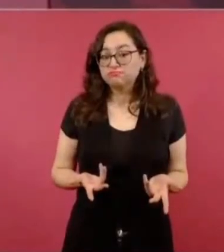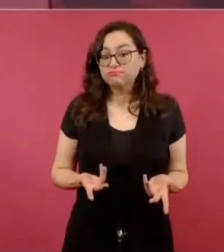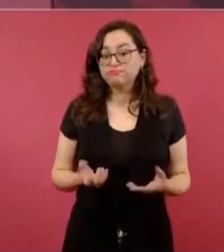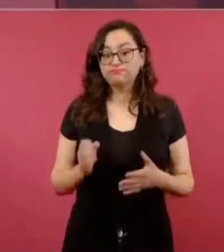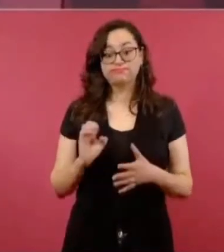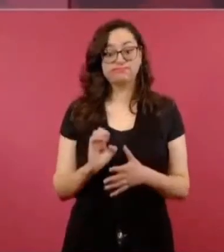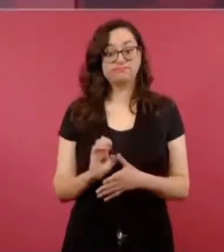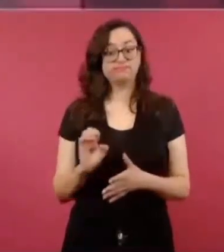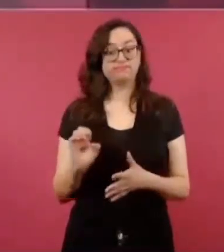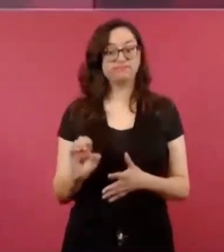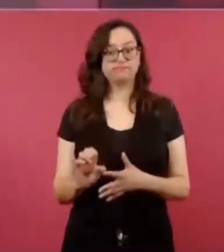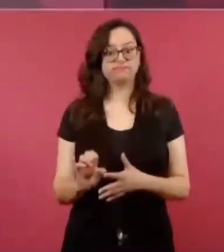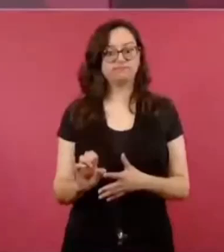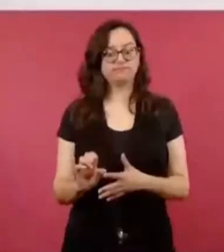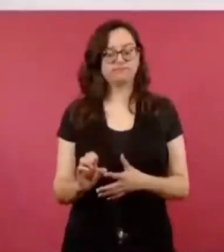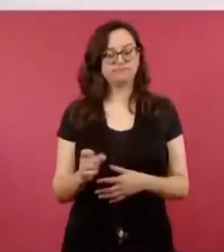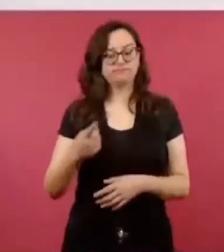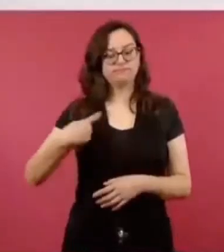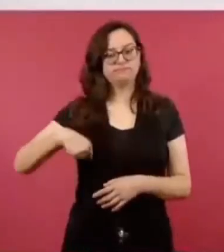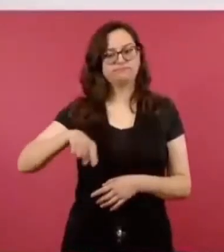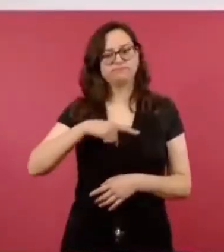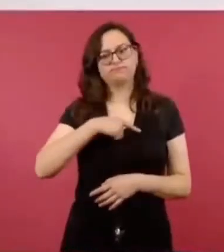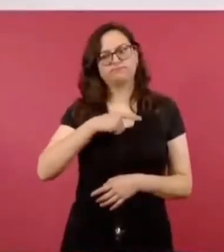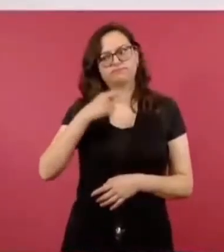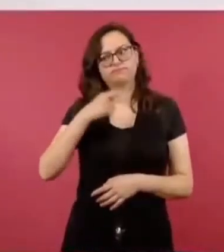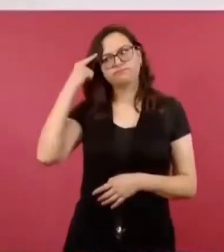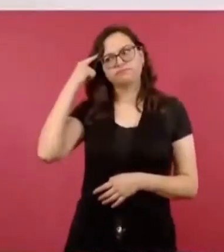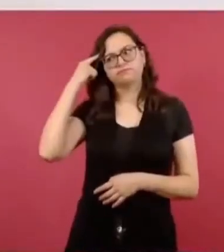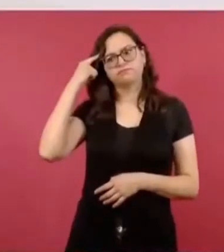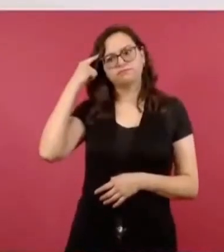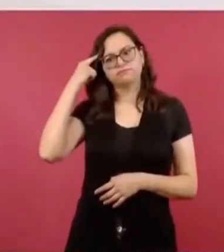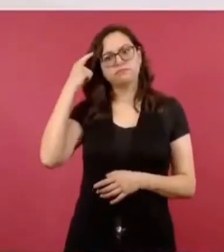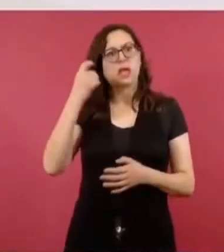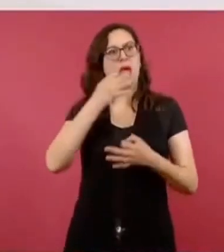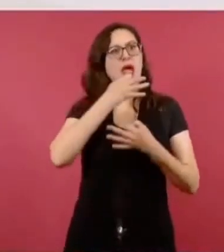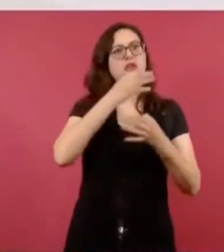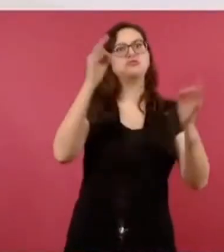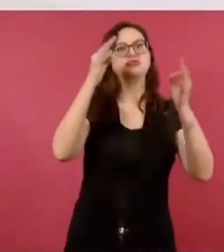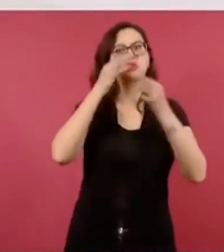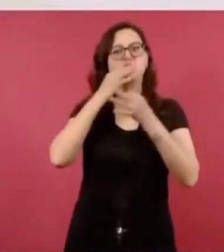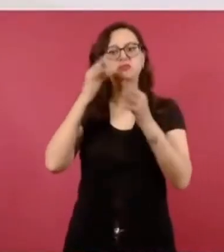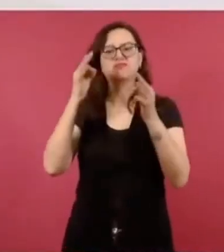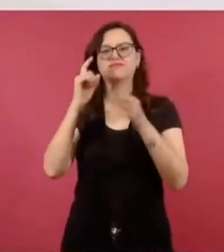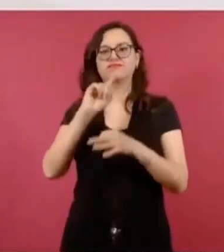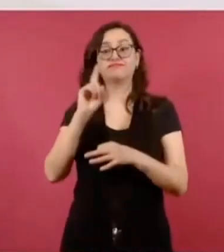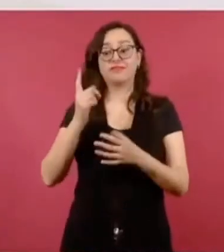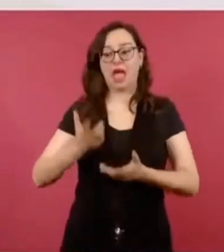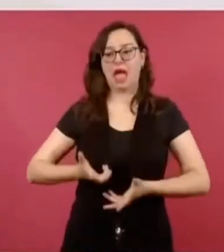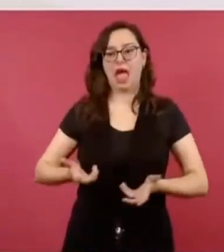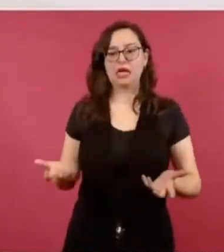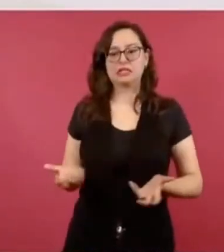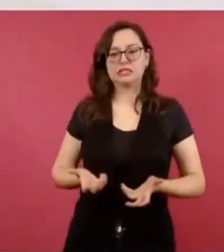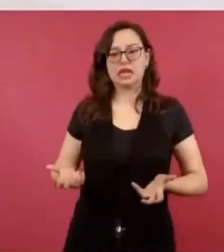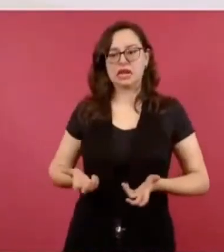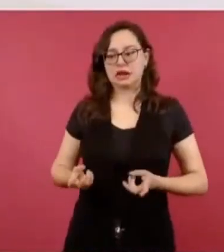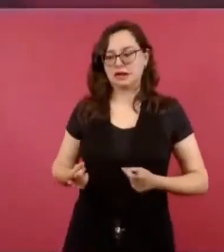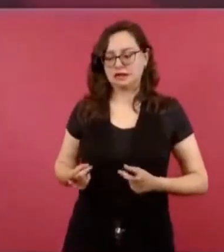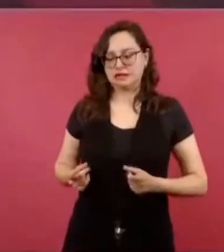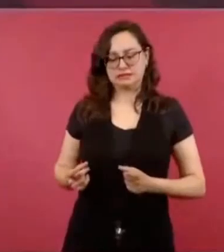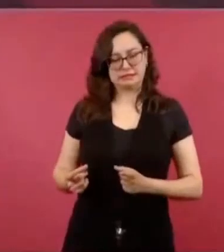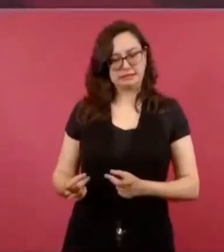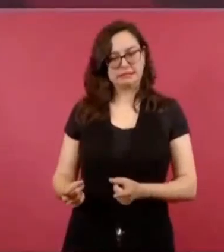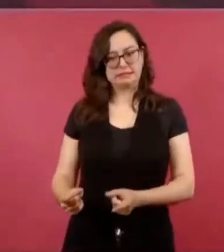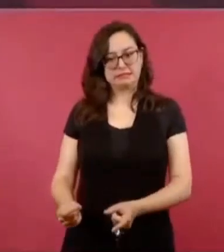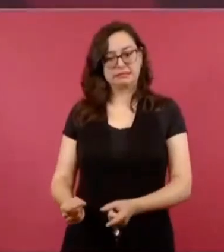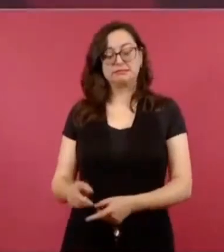Entonces, sí necesitamos más activismo y lamentamos mucho, mucho que